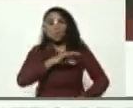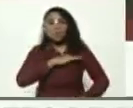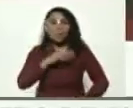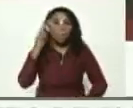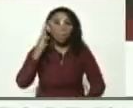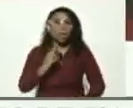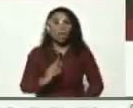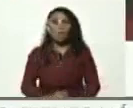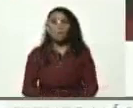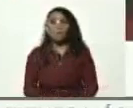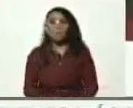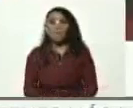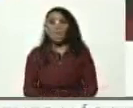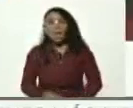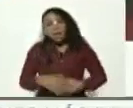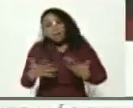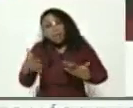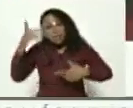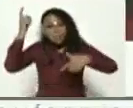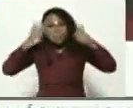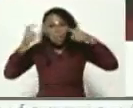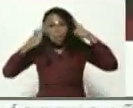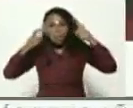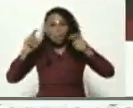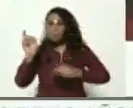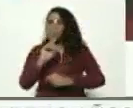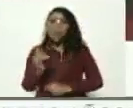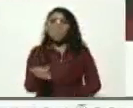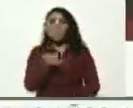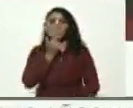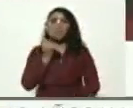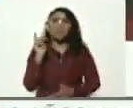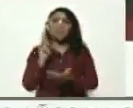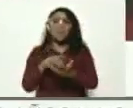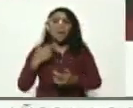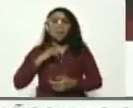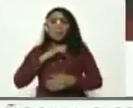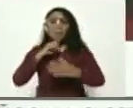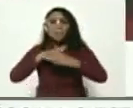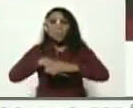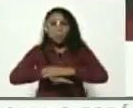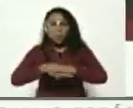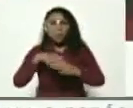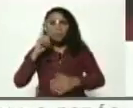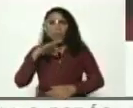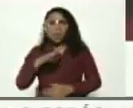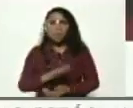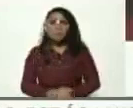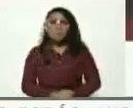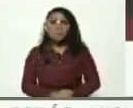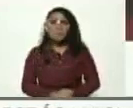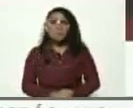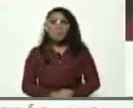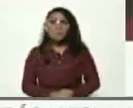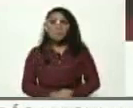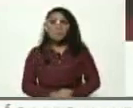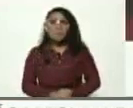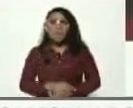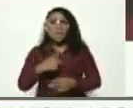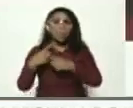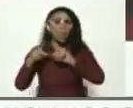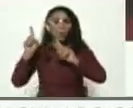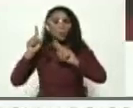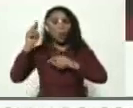bolivariano. Así que Chávez no se equivocó al llegar a nuestras raíces históricas, que no es otro que